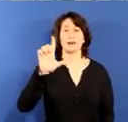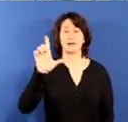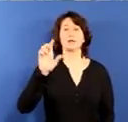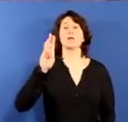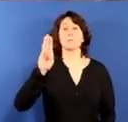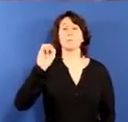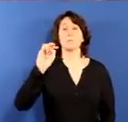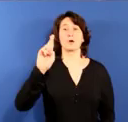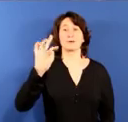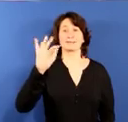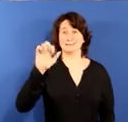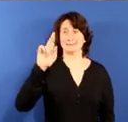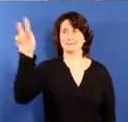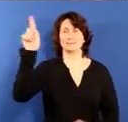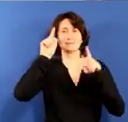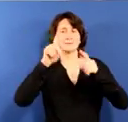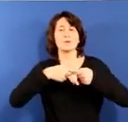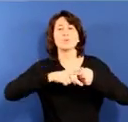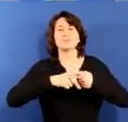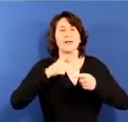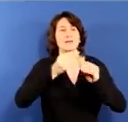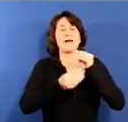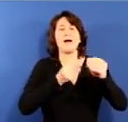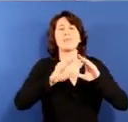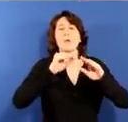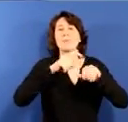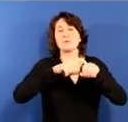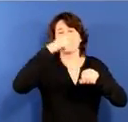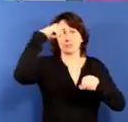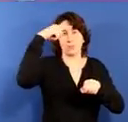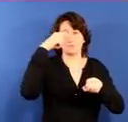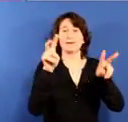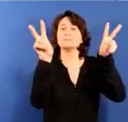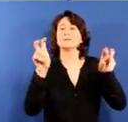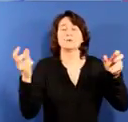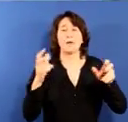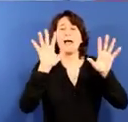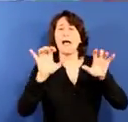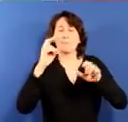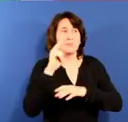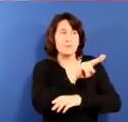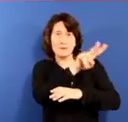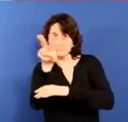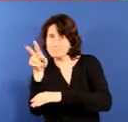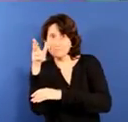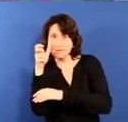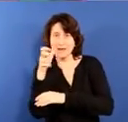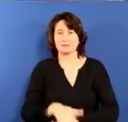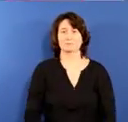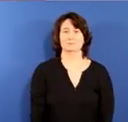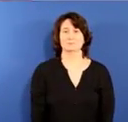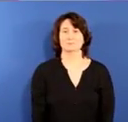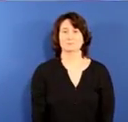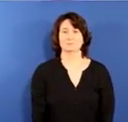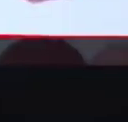Dominicana, Nicaragua, Nueva Zelanda, Portugal, India y Brasil, junto con personas invitadas de Madrid y País Vasco. Además